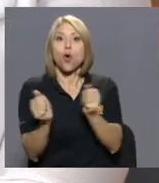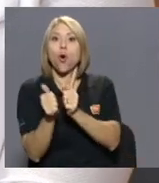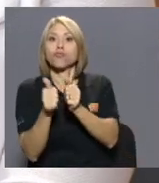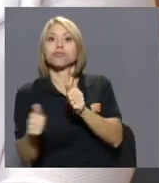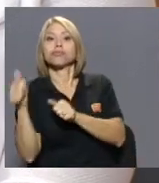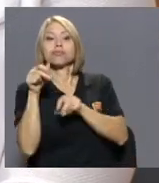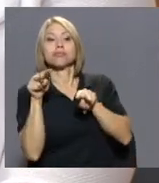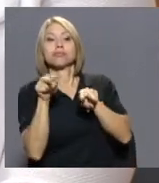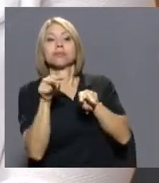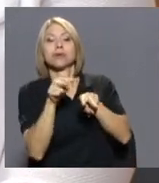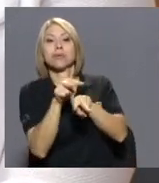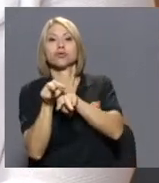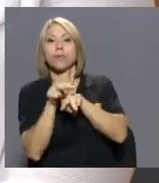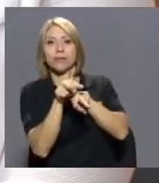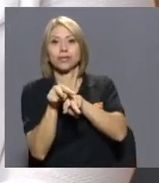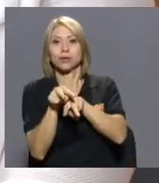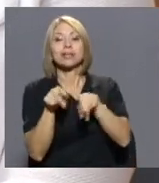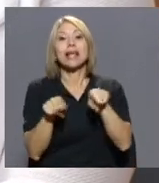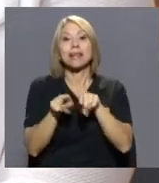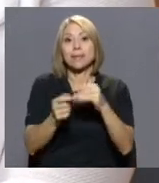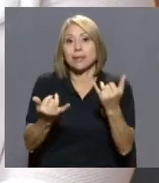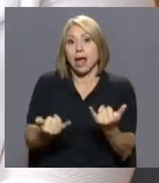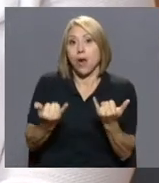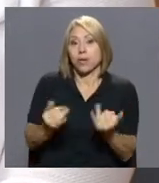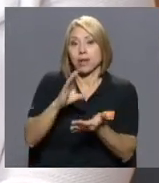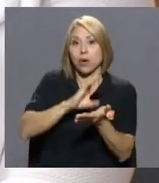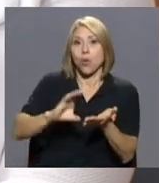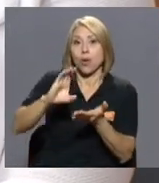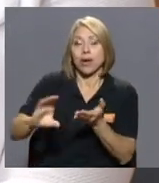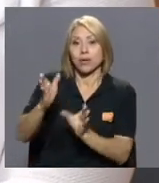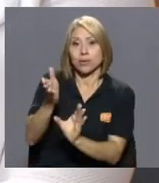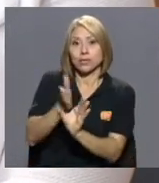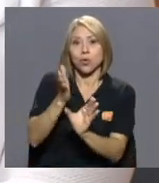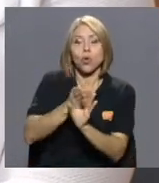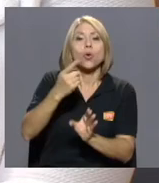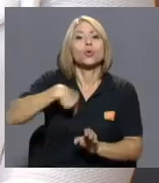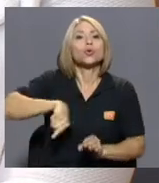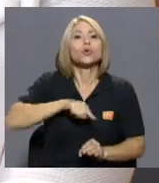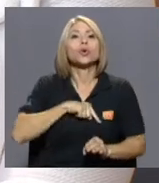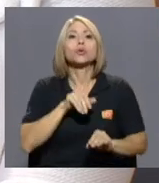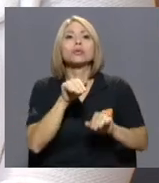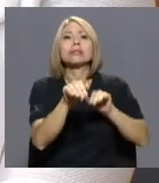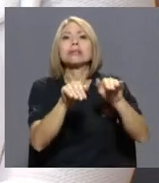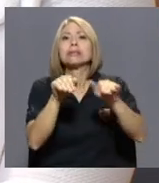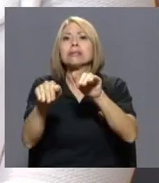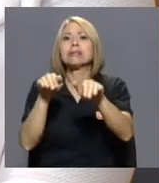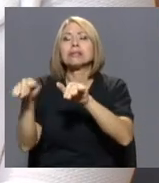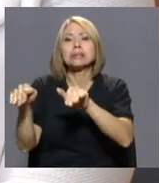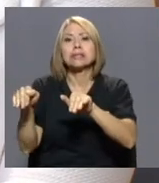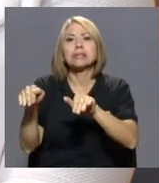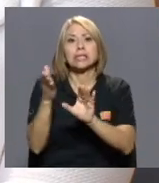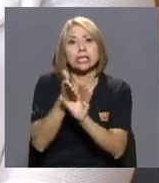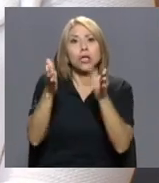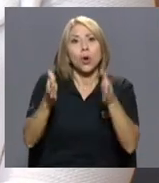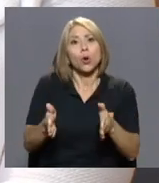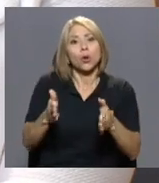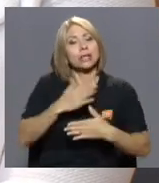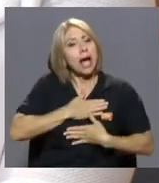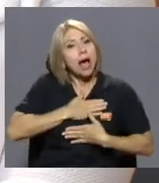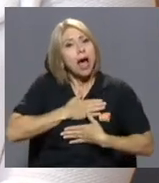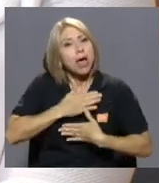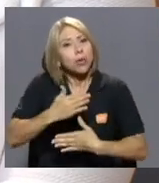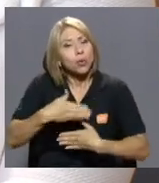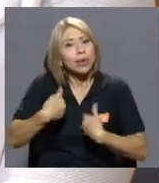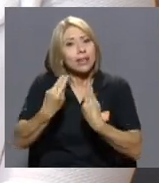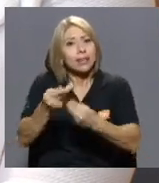ahorita el colegio hemos lanzado un llamado a los colegas a ofrecer a donor en tiempo para atender algunas circunstancias.